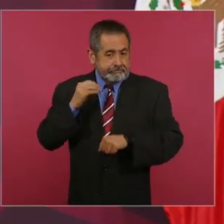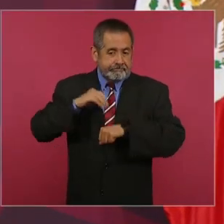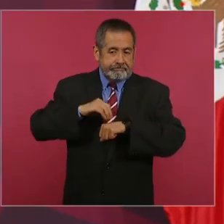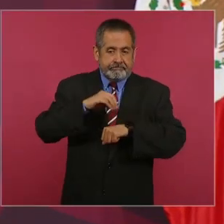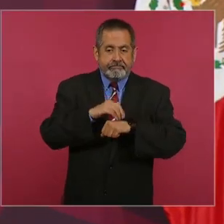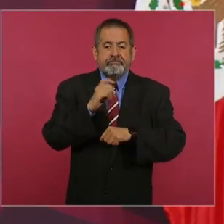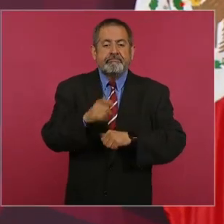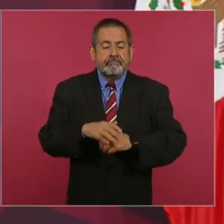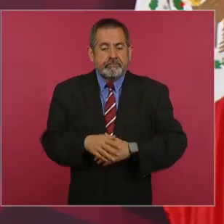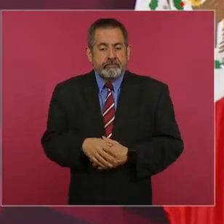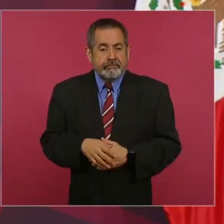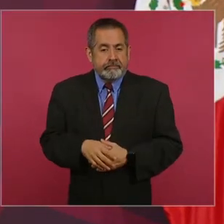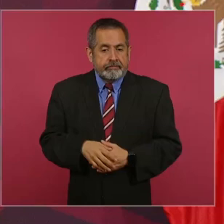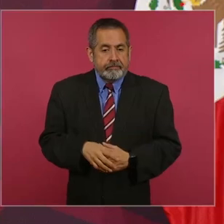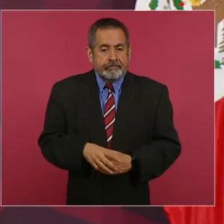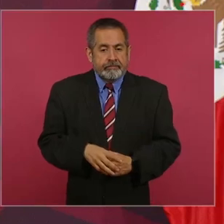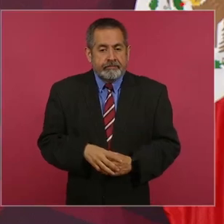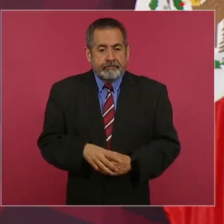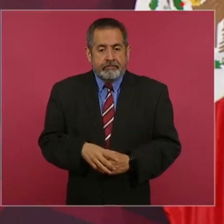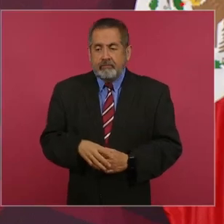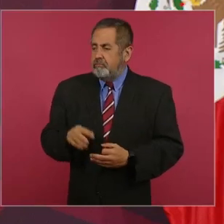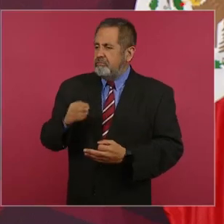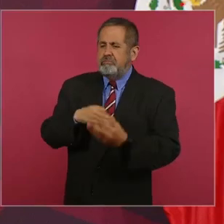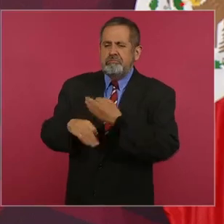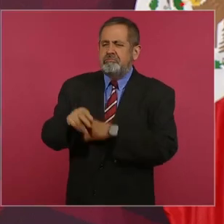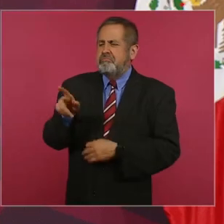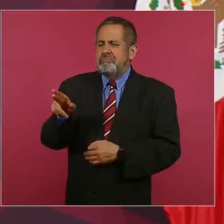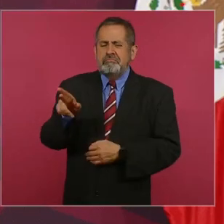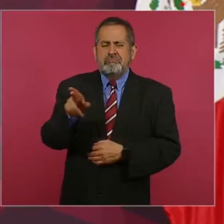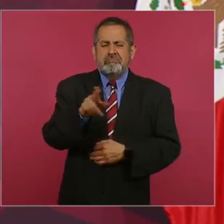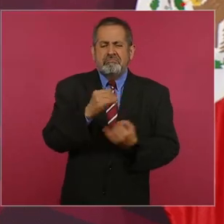de que todos éramos iguales